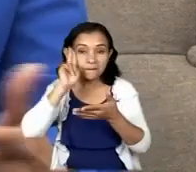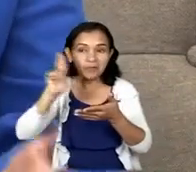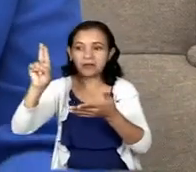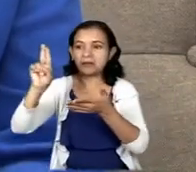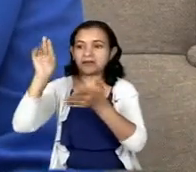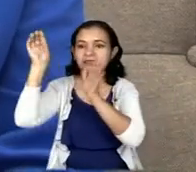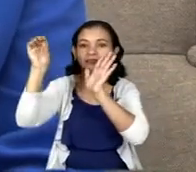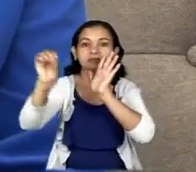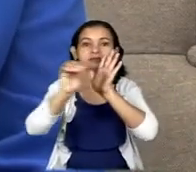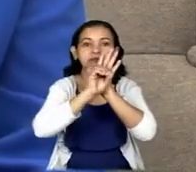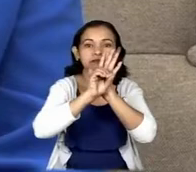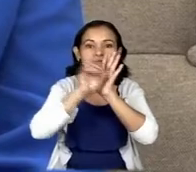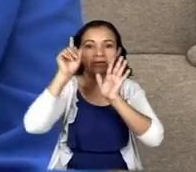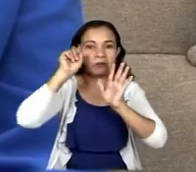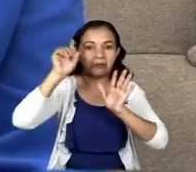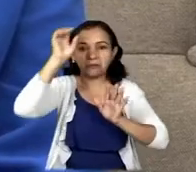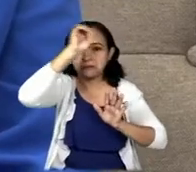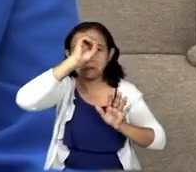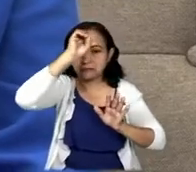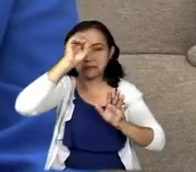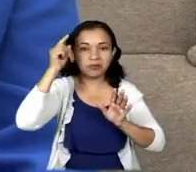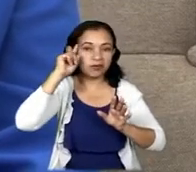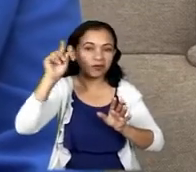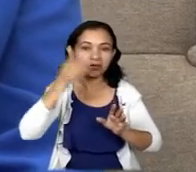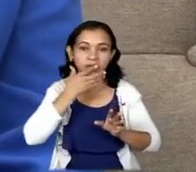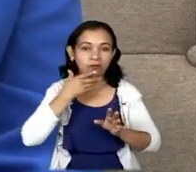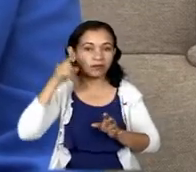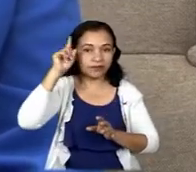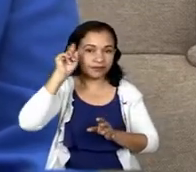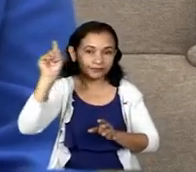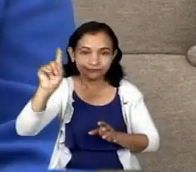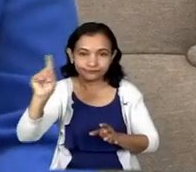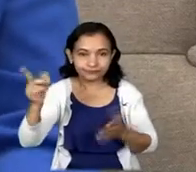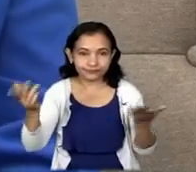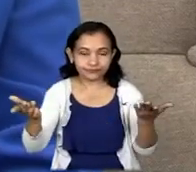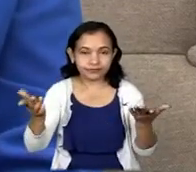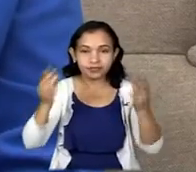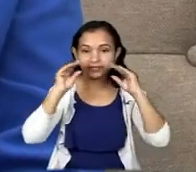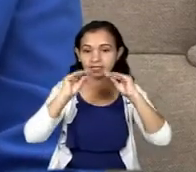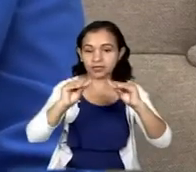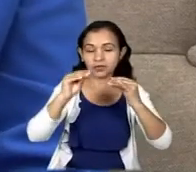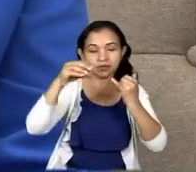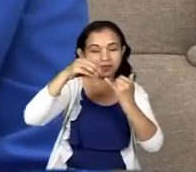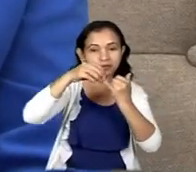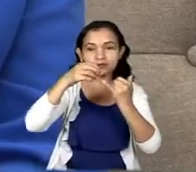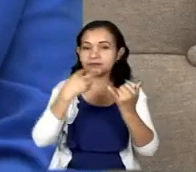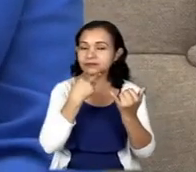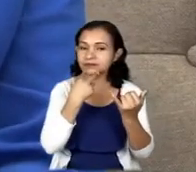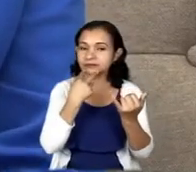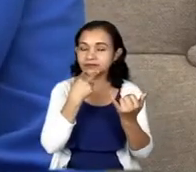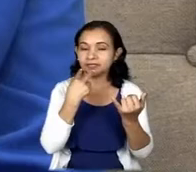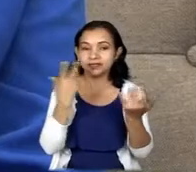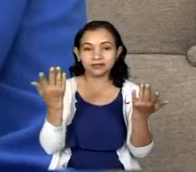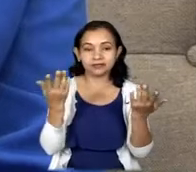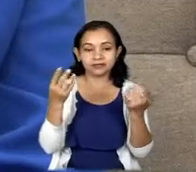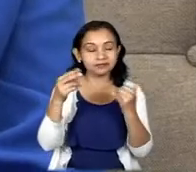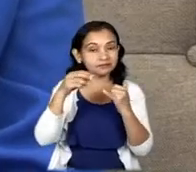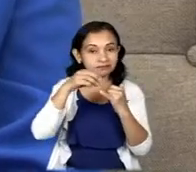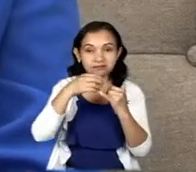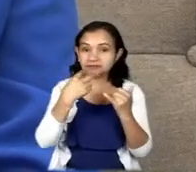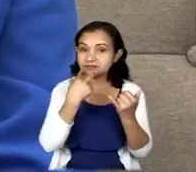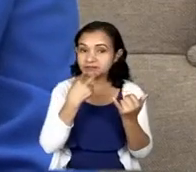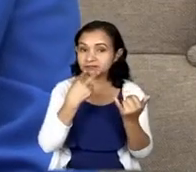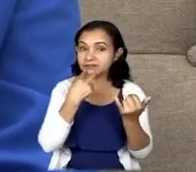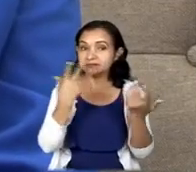universidad la gran cantidad de jóvenes, pues, y quedándose fuera. No había educación técnica, había muy poca educación técnica,